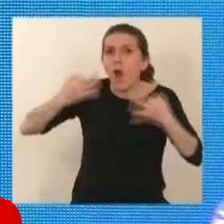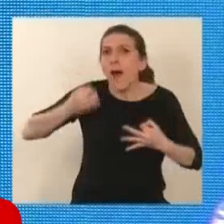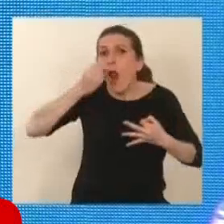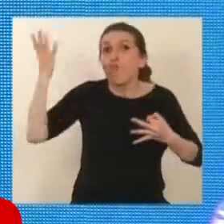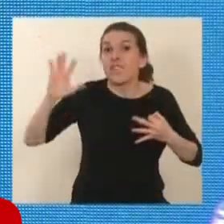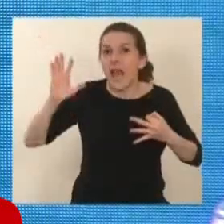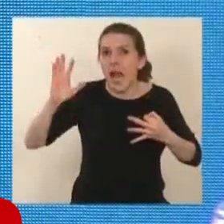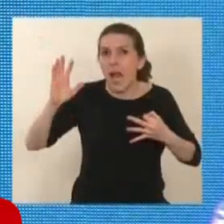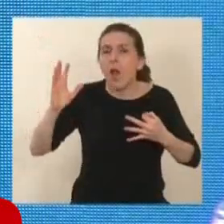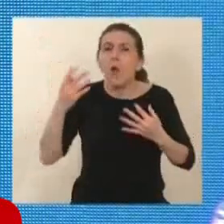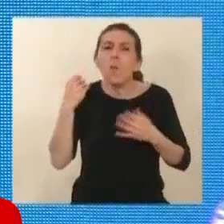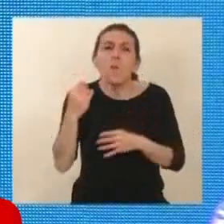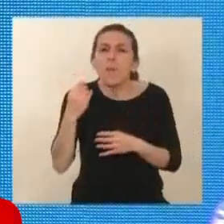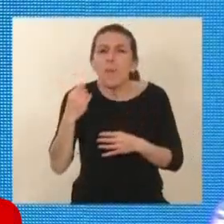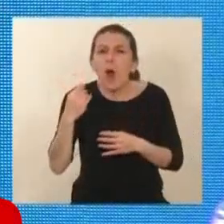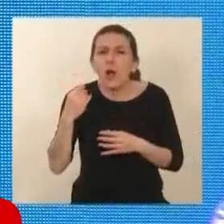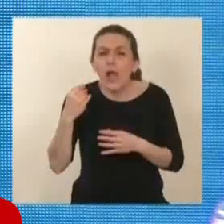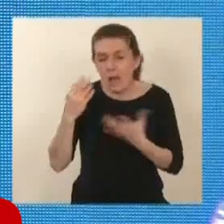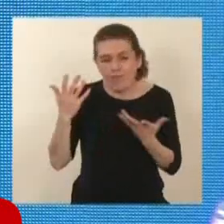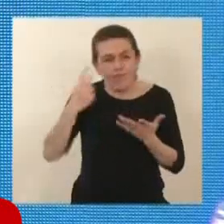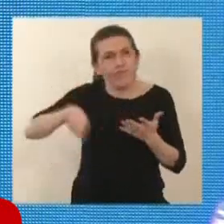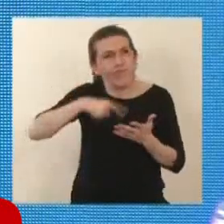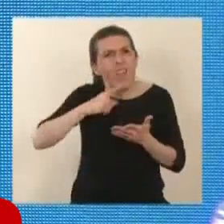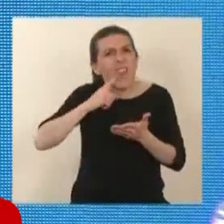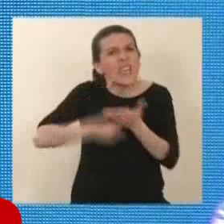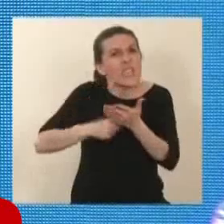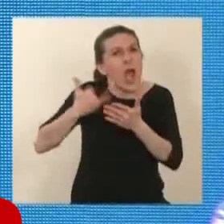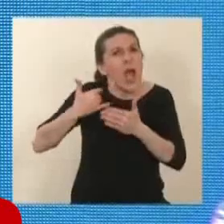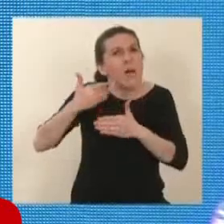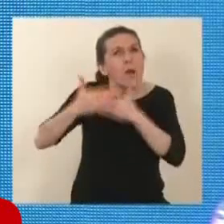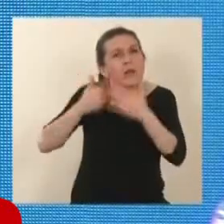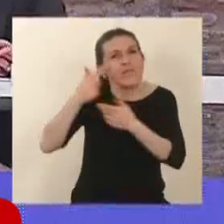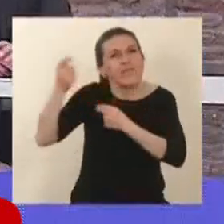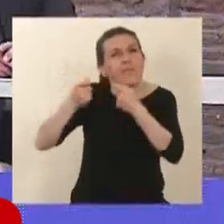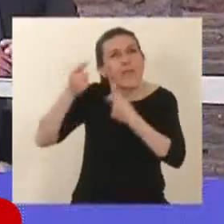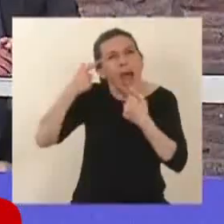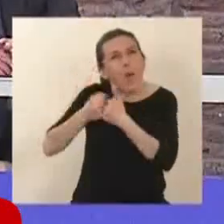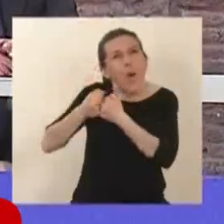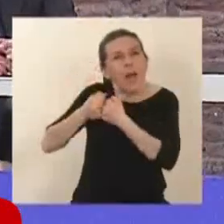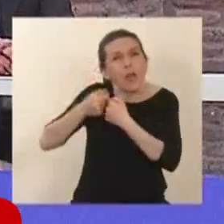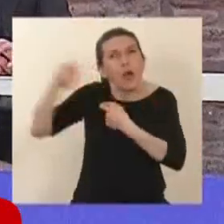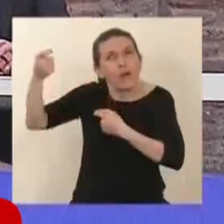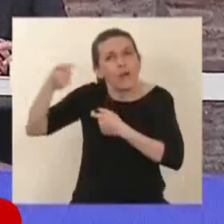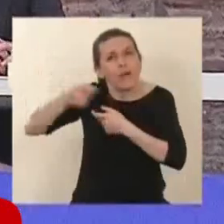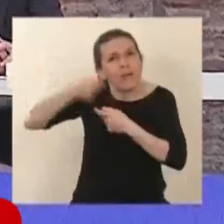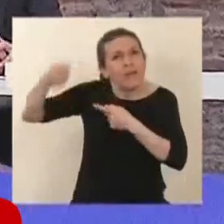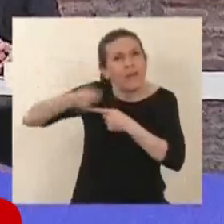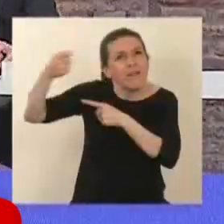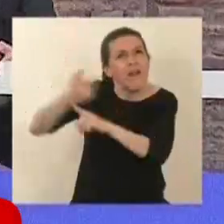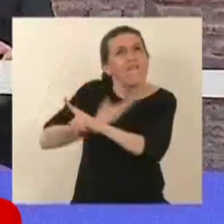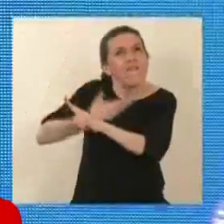La razón de ser de por qué establecemos un proceso de negociación con el Fondo Monetario Internacional